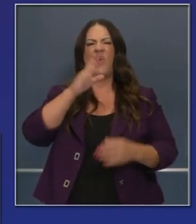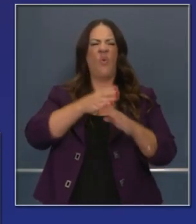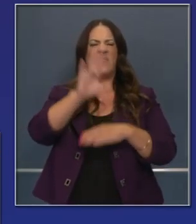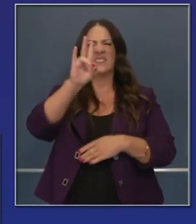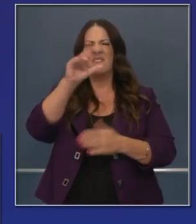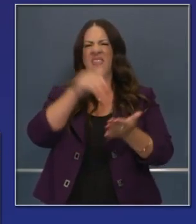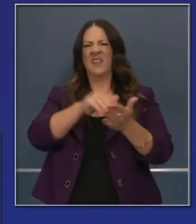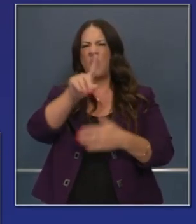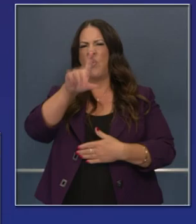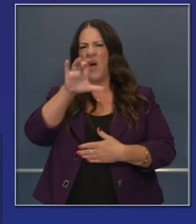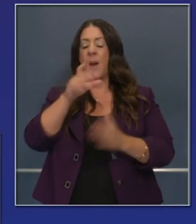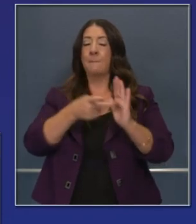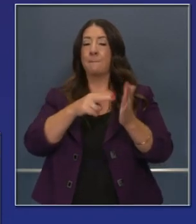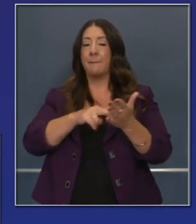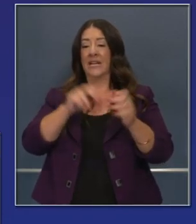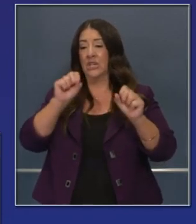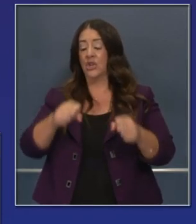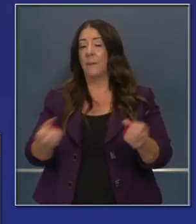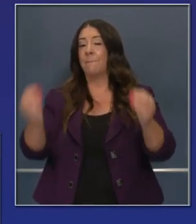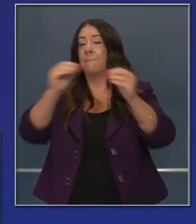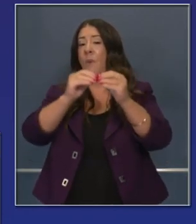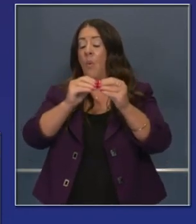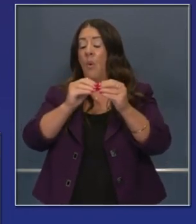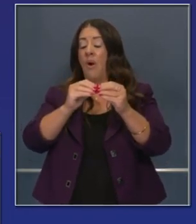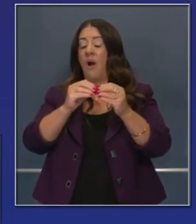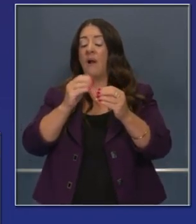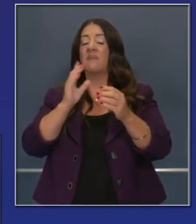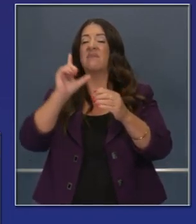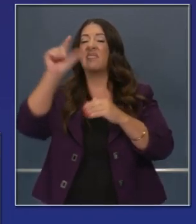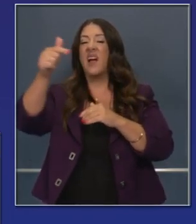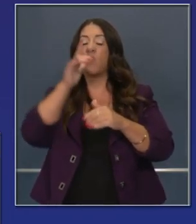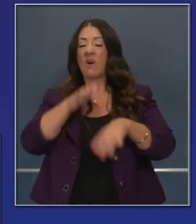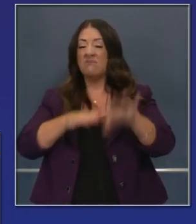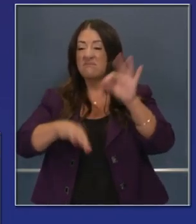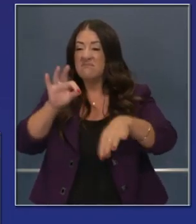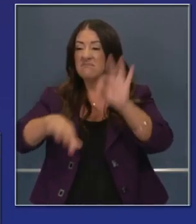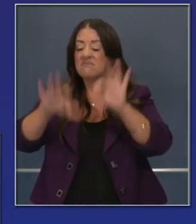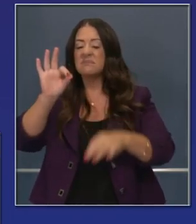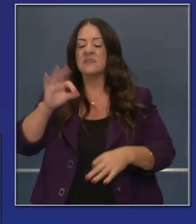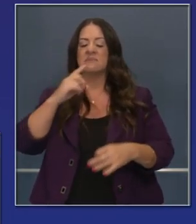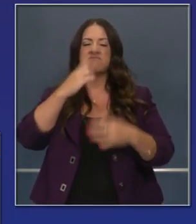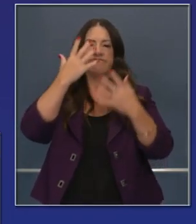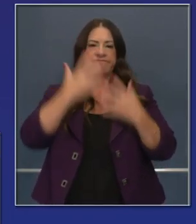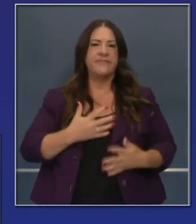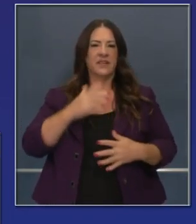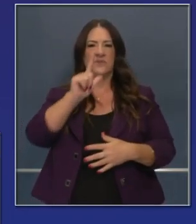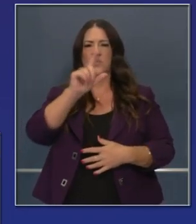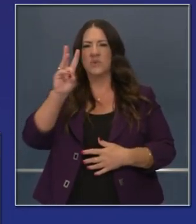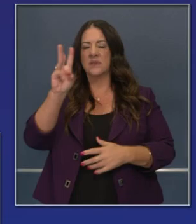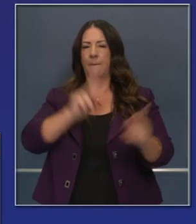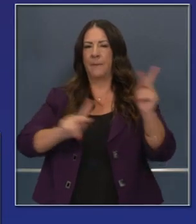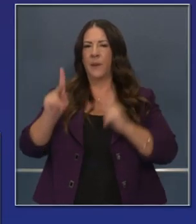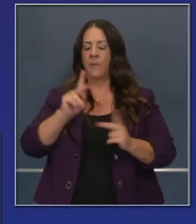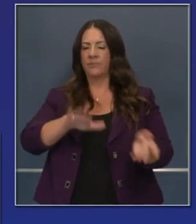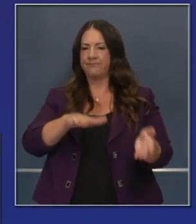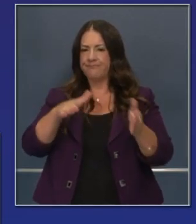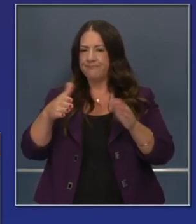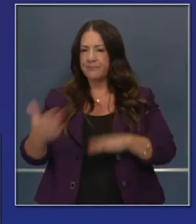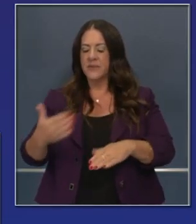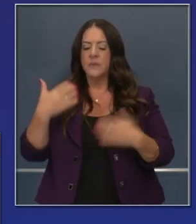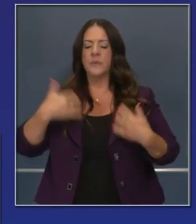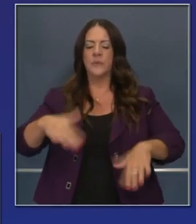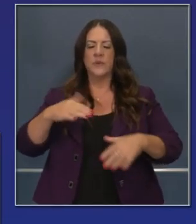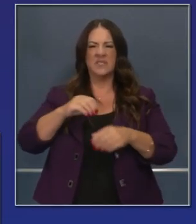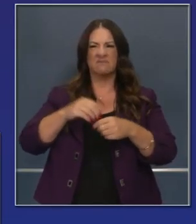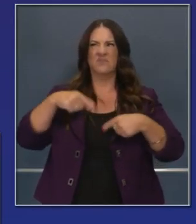Reconocemos, por cierto, que habrá más, por eso el símbolo de más, después de 7.100 y trágicamente